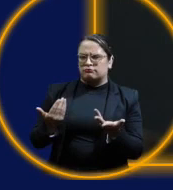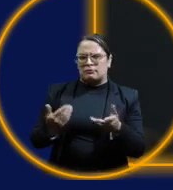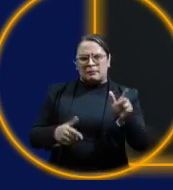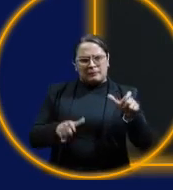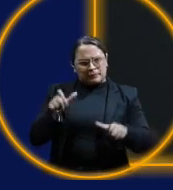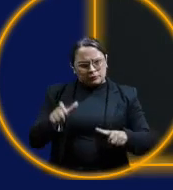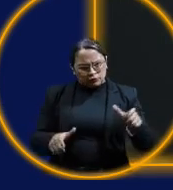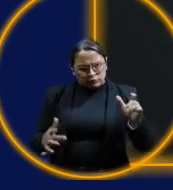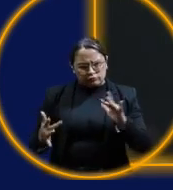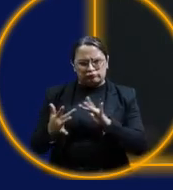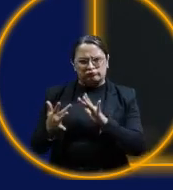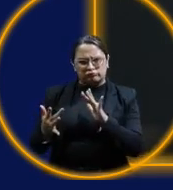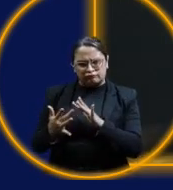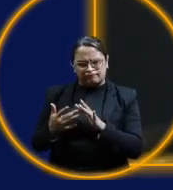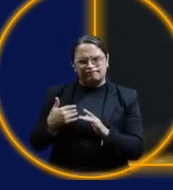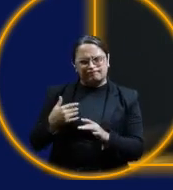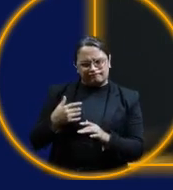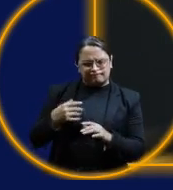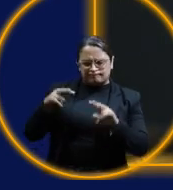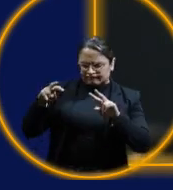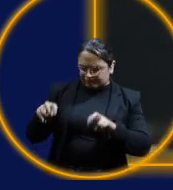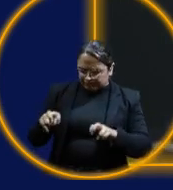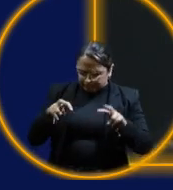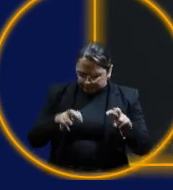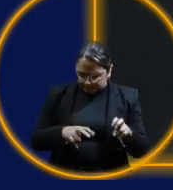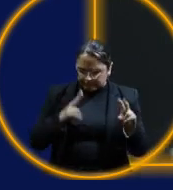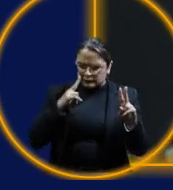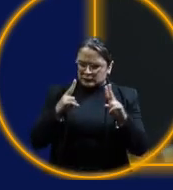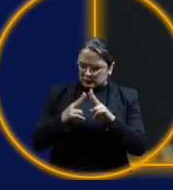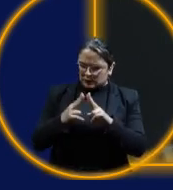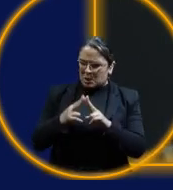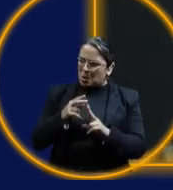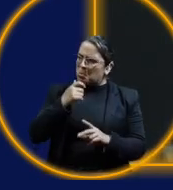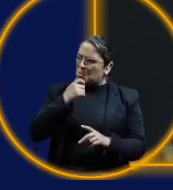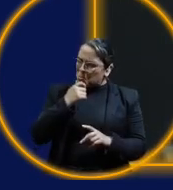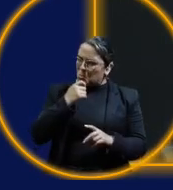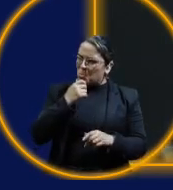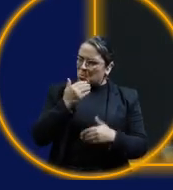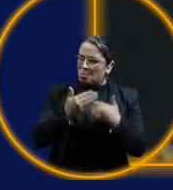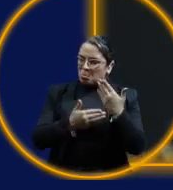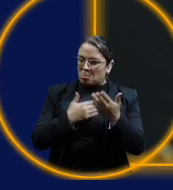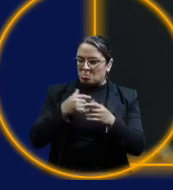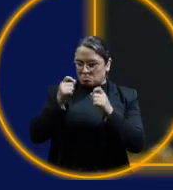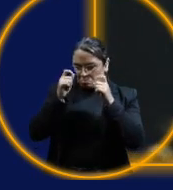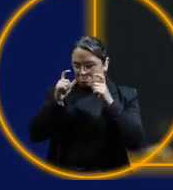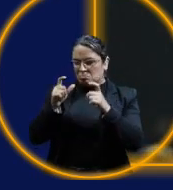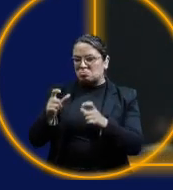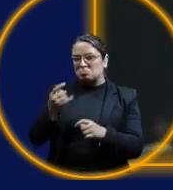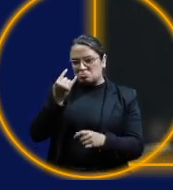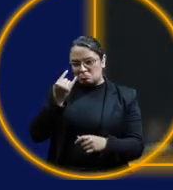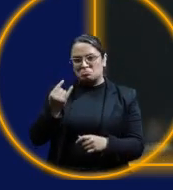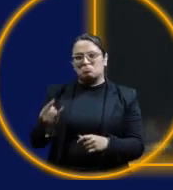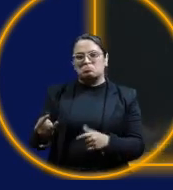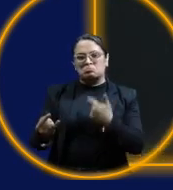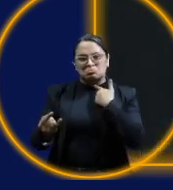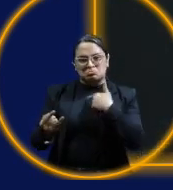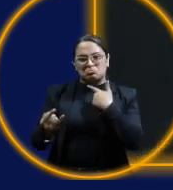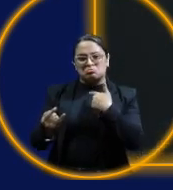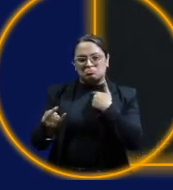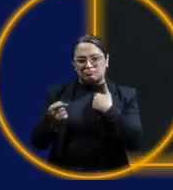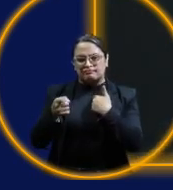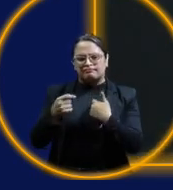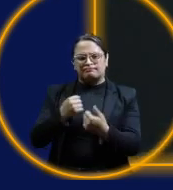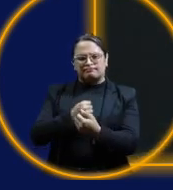gente cosas que uno realmente Investiga o algo con lo queal uno se enamora se se encariña